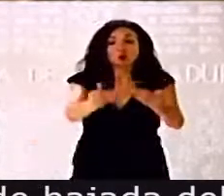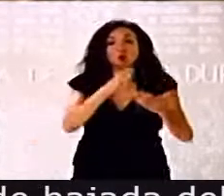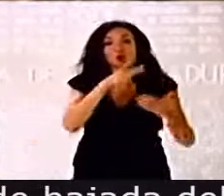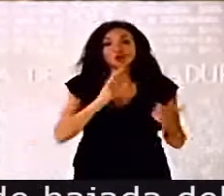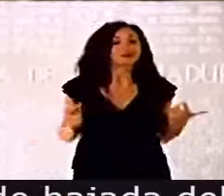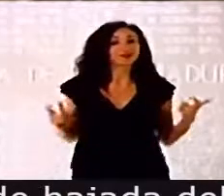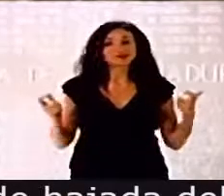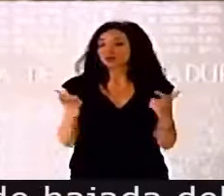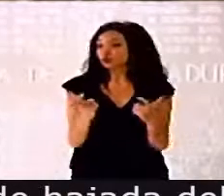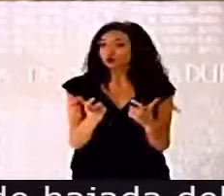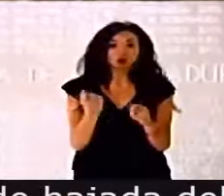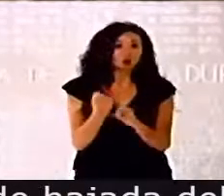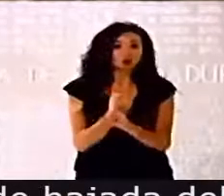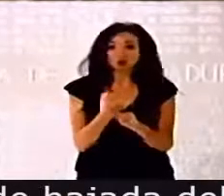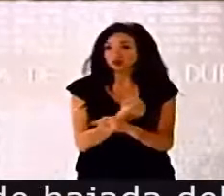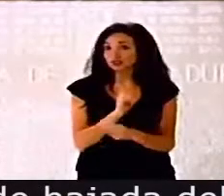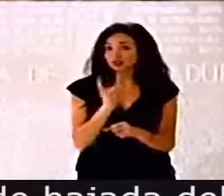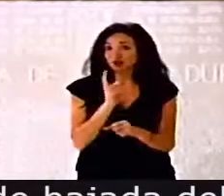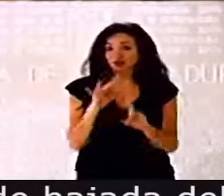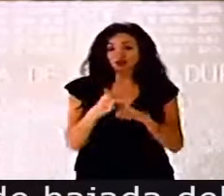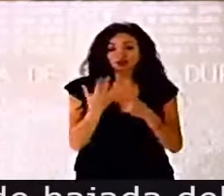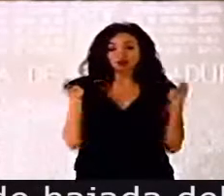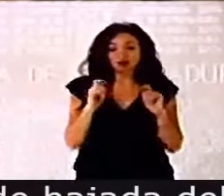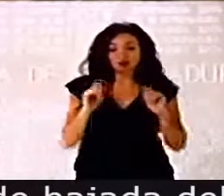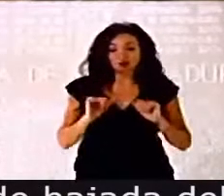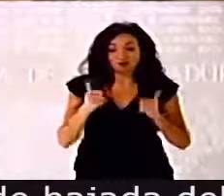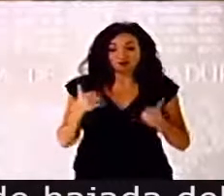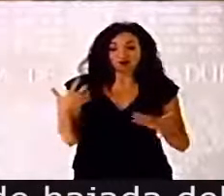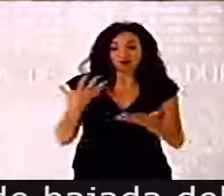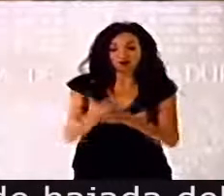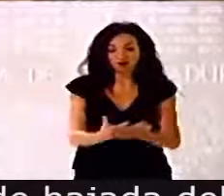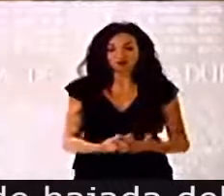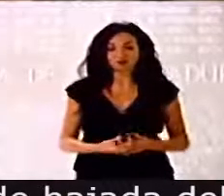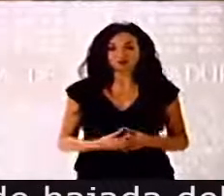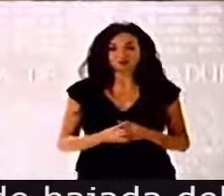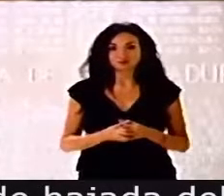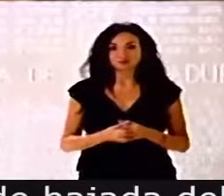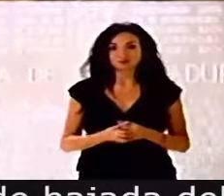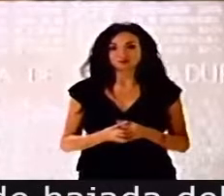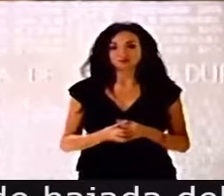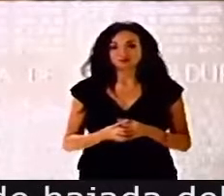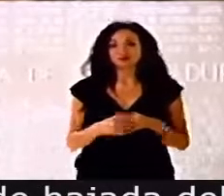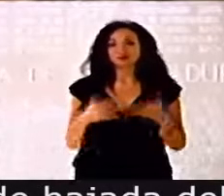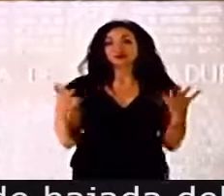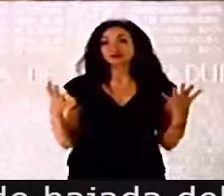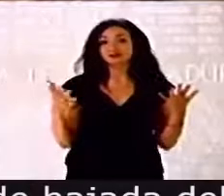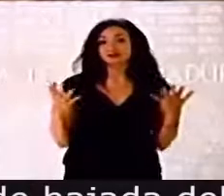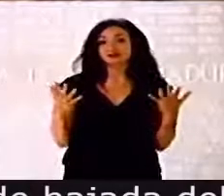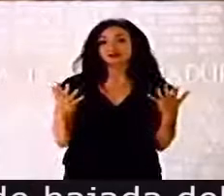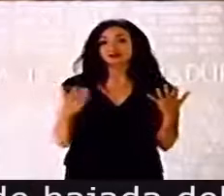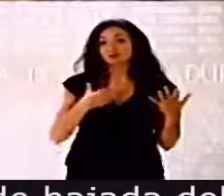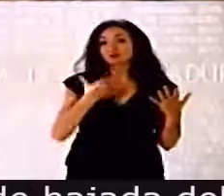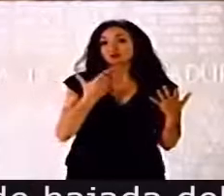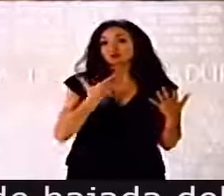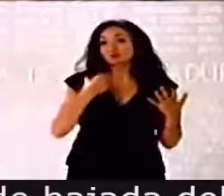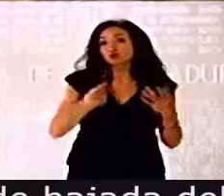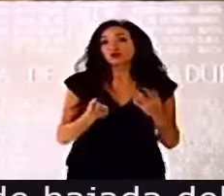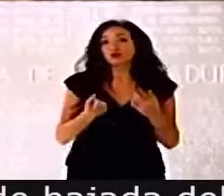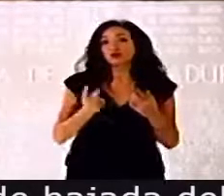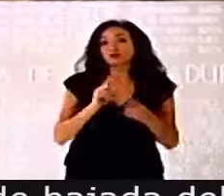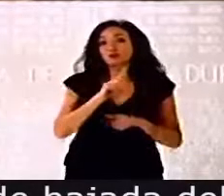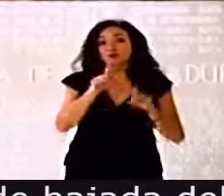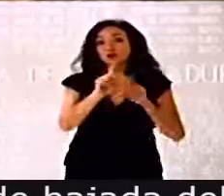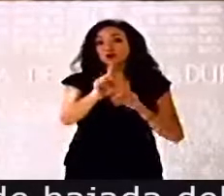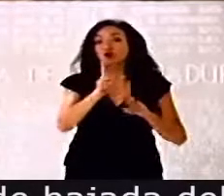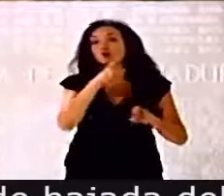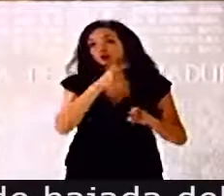trabajando desde que se arrancó el estado de alarma. Esa era una cuestión, aunque a lo mejor tampoco es cuestión, es únicamente apuntarle a usted usted por dónde iba la